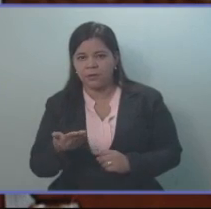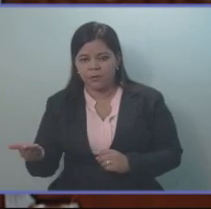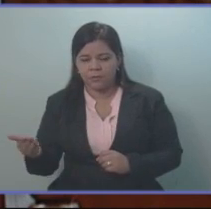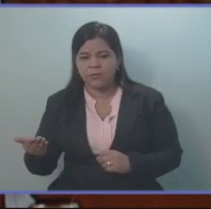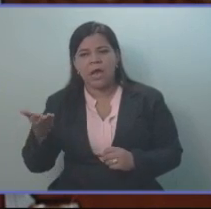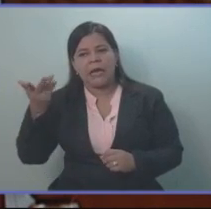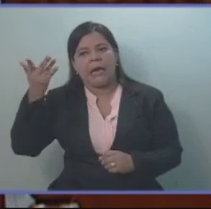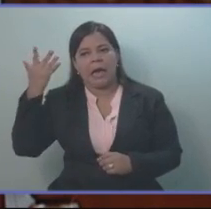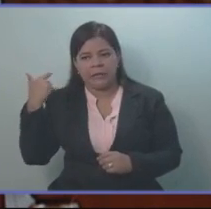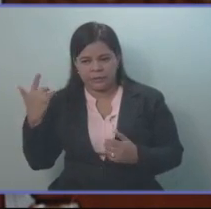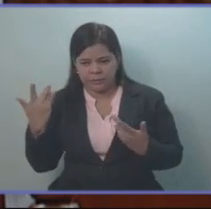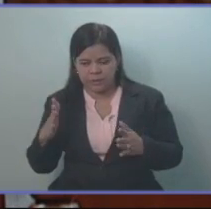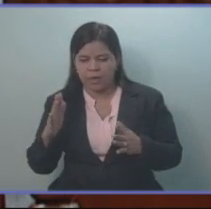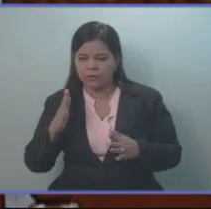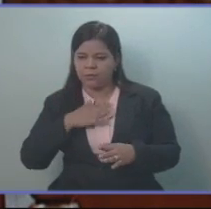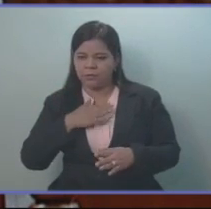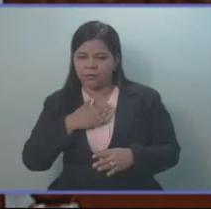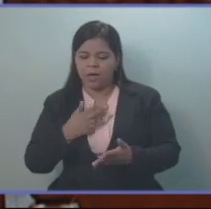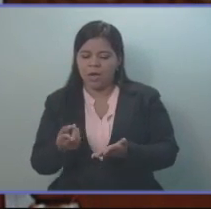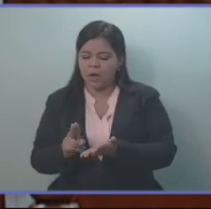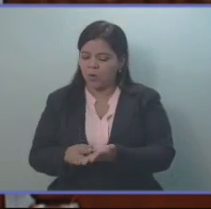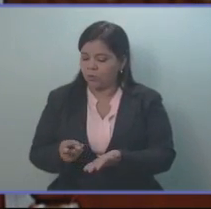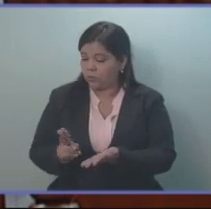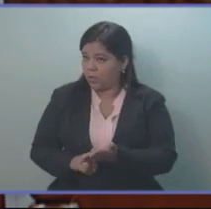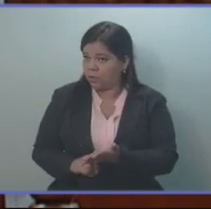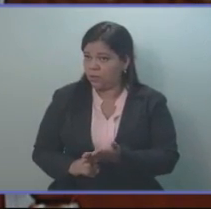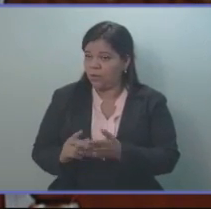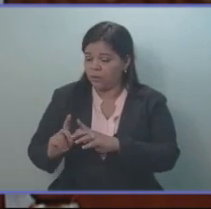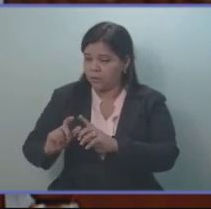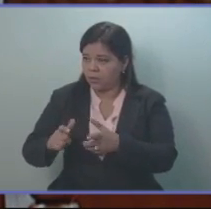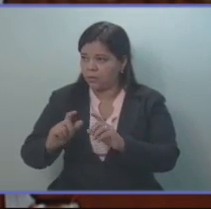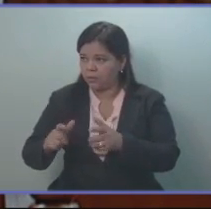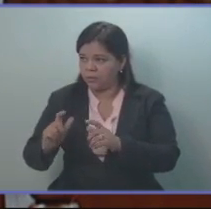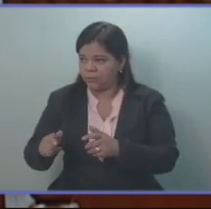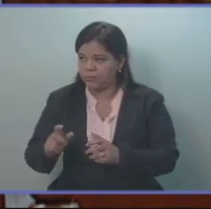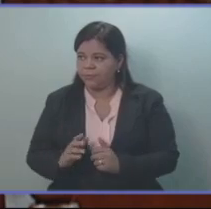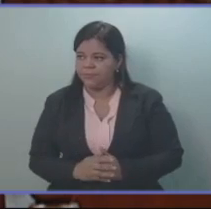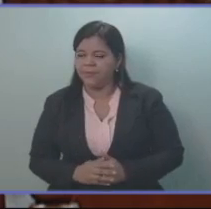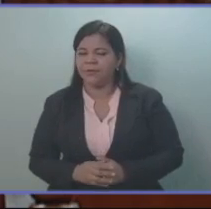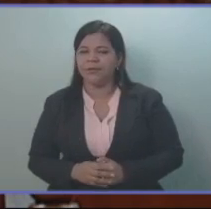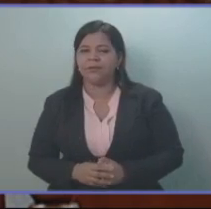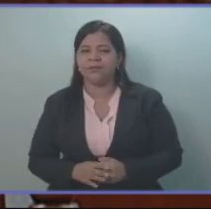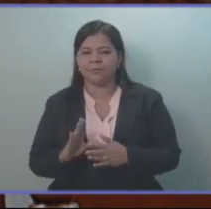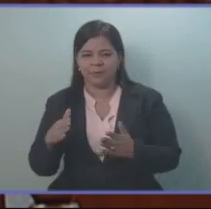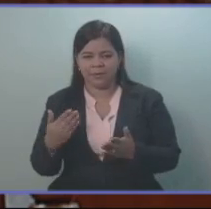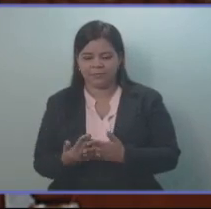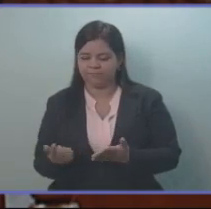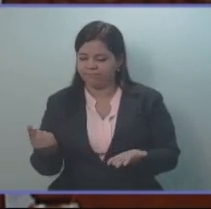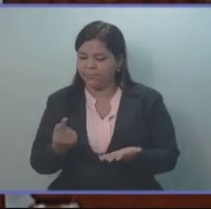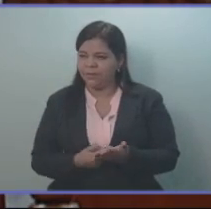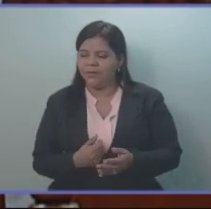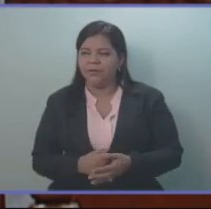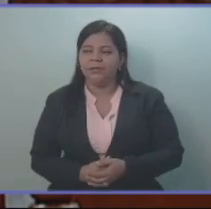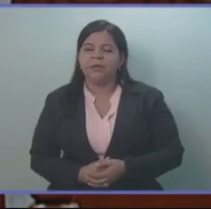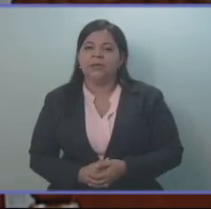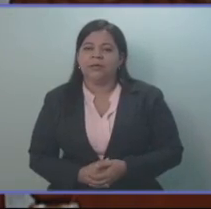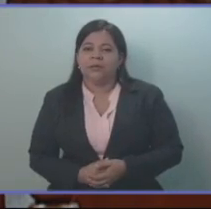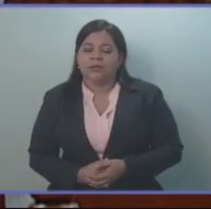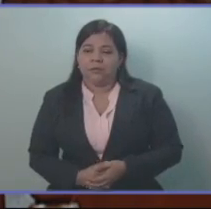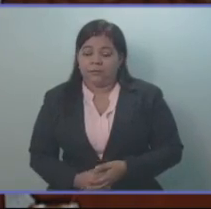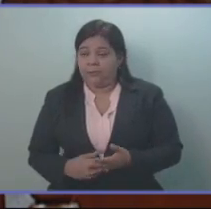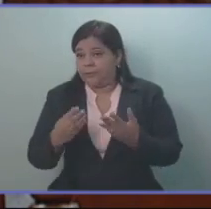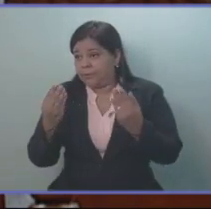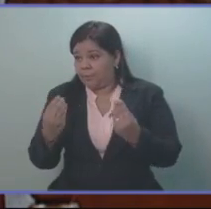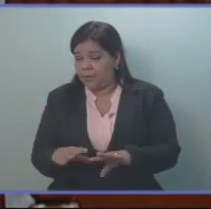tenía antes de la celebración del contrato de donación, como si la obligación no hubiera existido. Pérdida